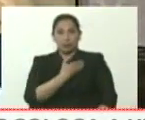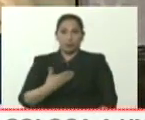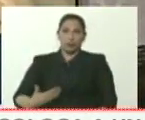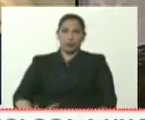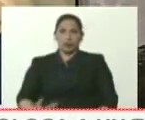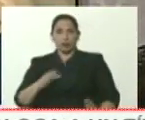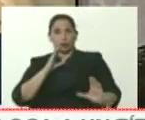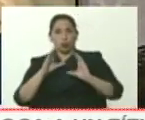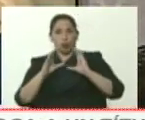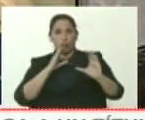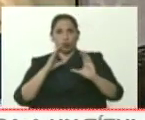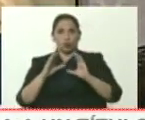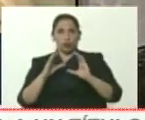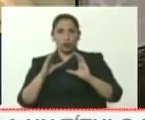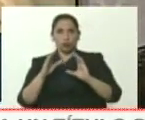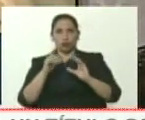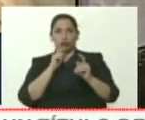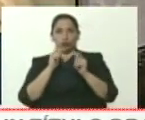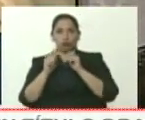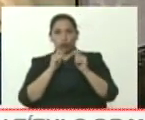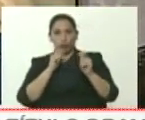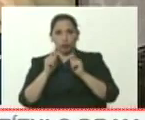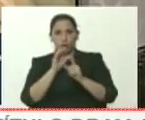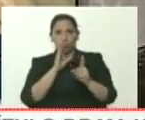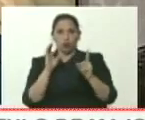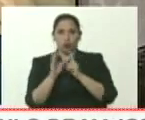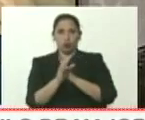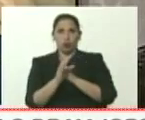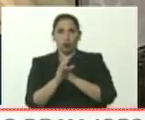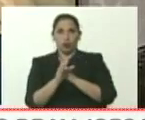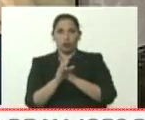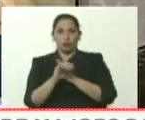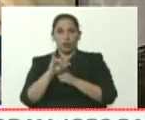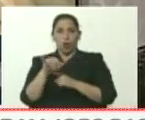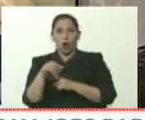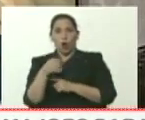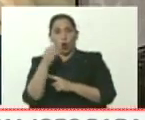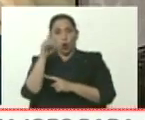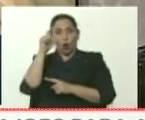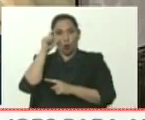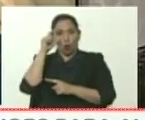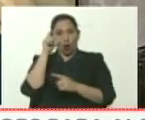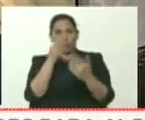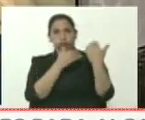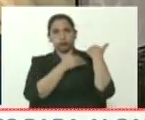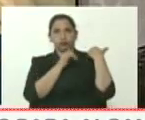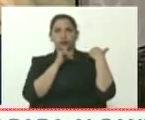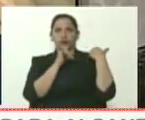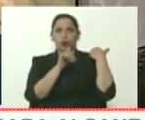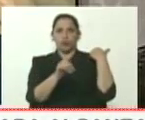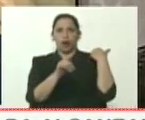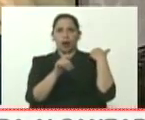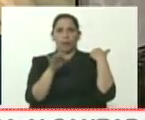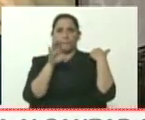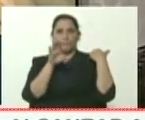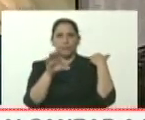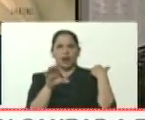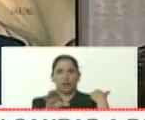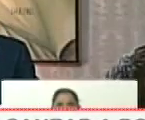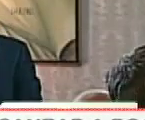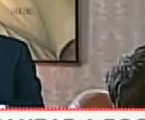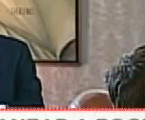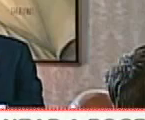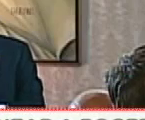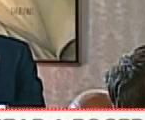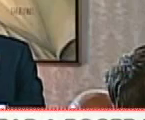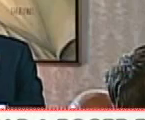de Comunicación, Turismo y Cultura, Jorge Rodríguez, que se ha encargado de informar al país permanentemente en las últimas